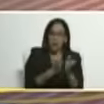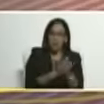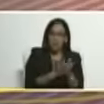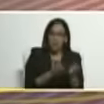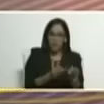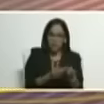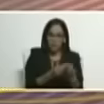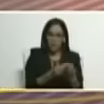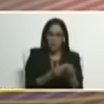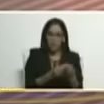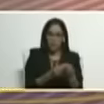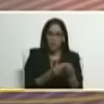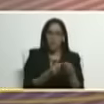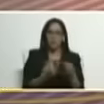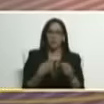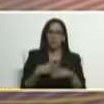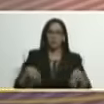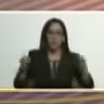y a los valores,